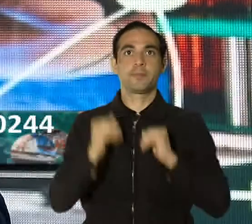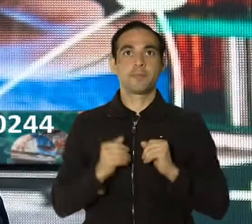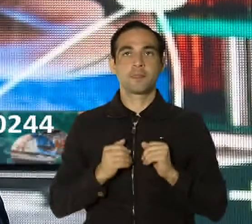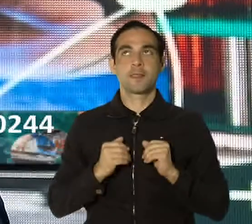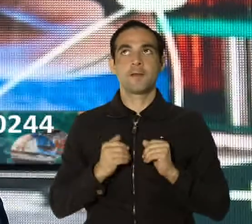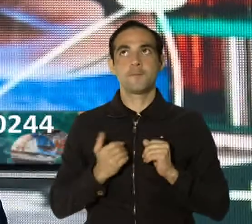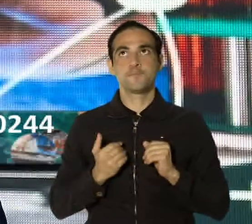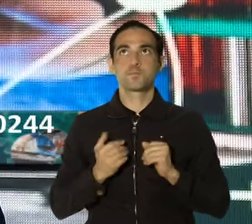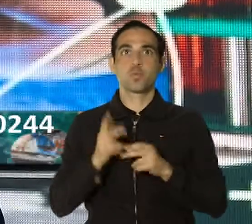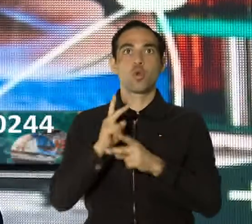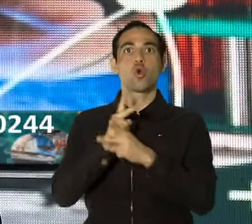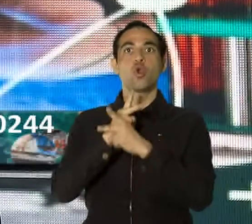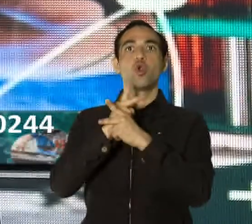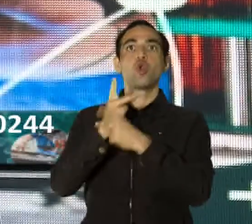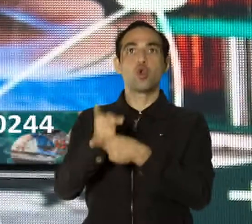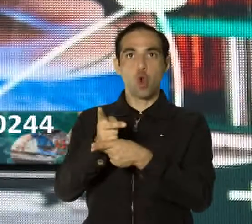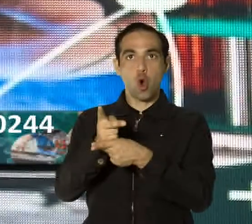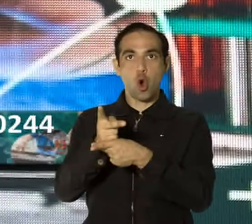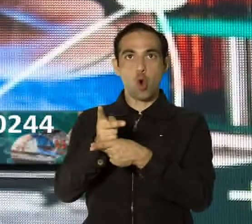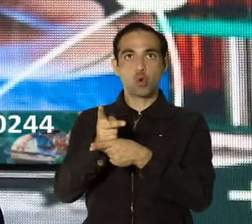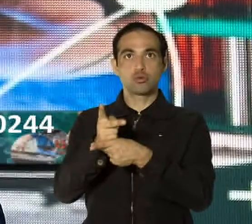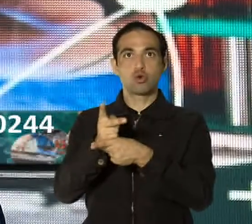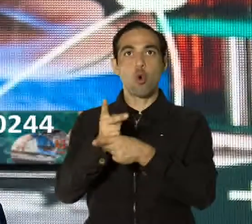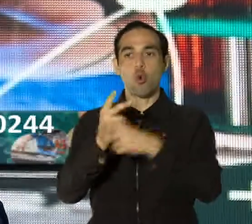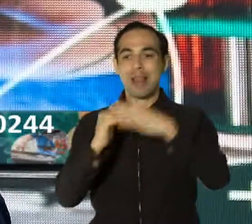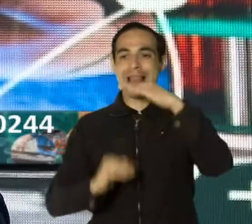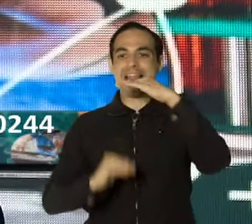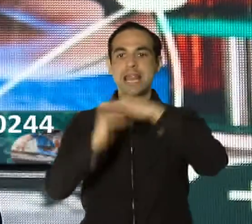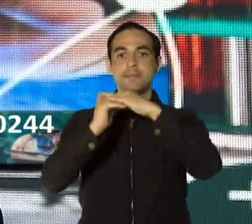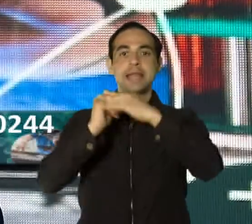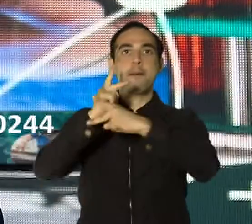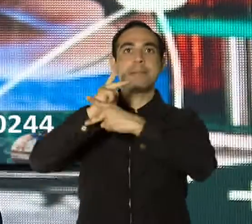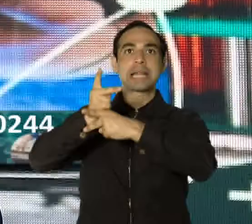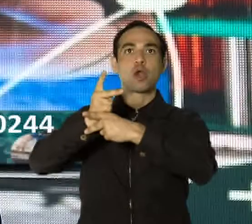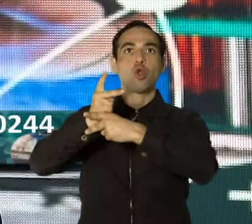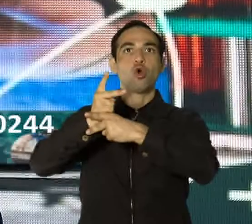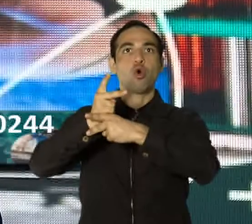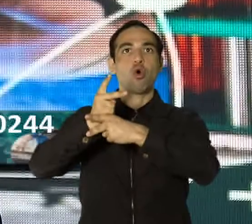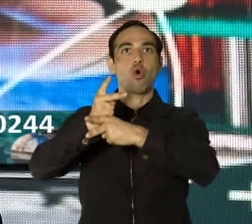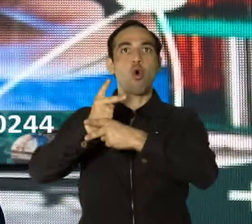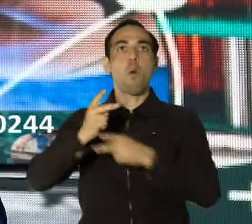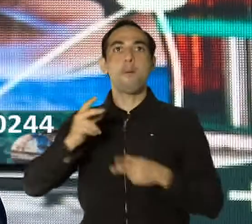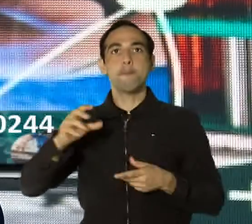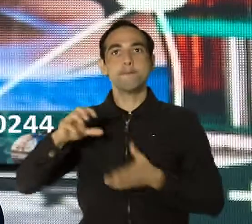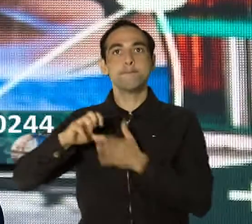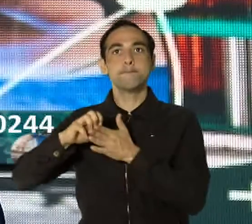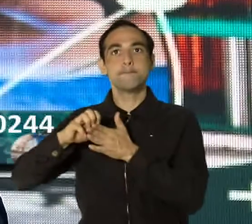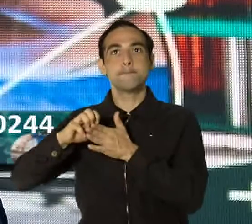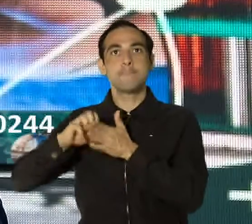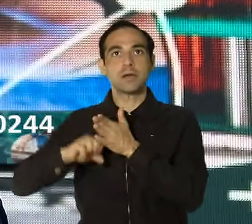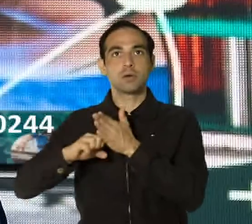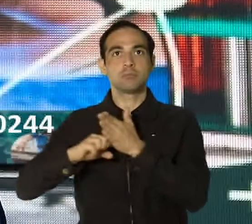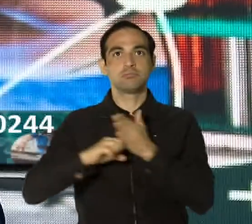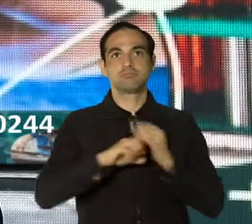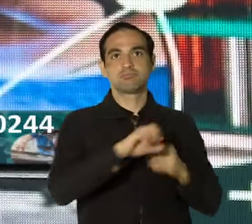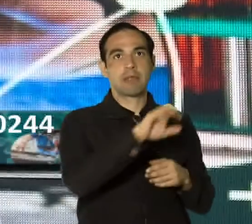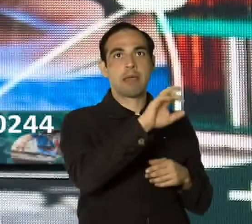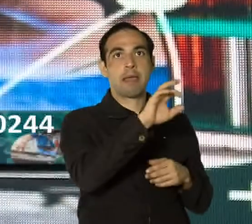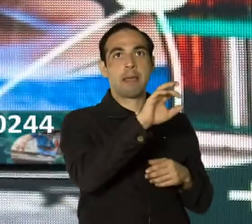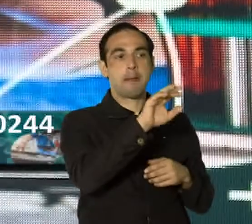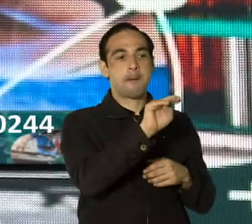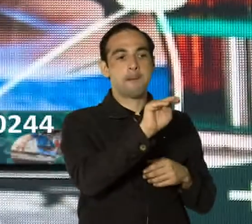lo que se llama un loan to value, que es un límite prestatario menor a lo que actualmente puede dar Fannie y Freddie Mac, que llega